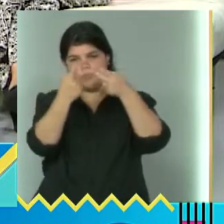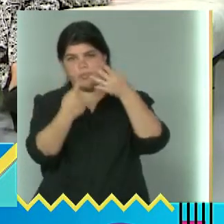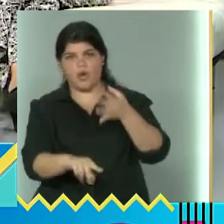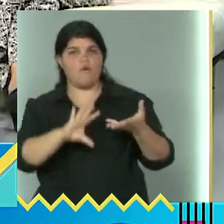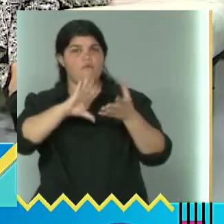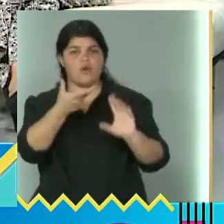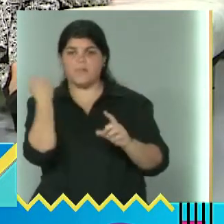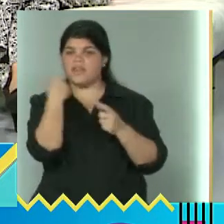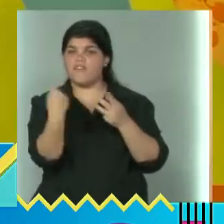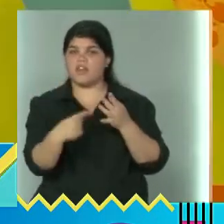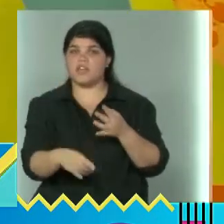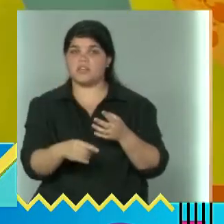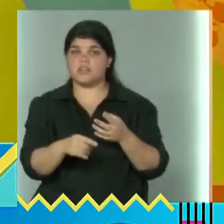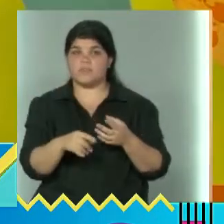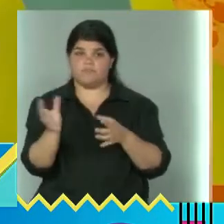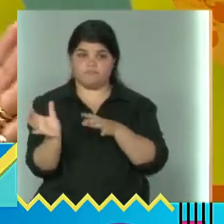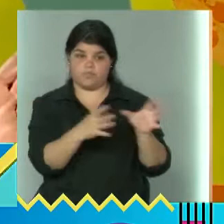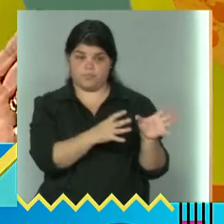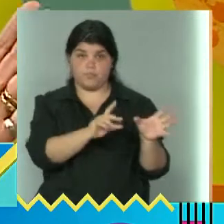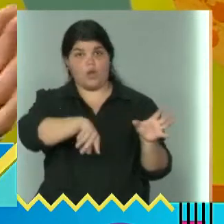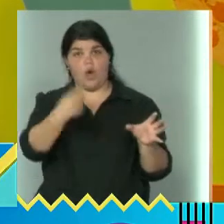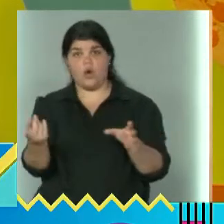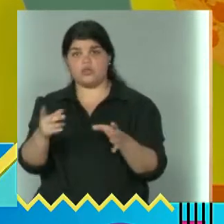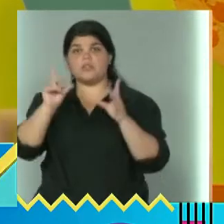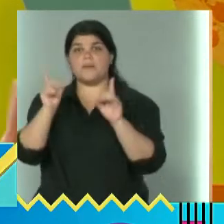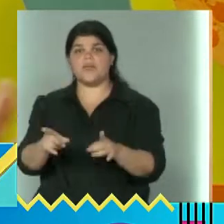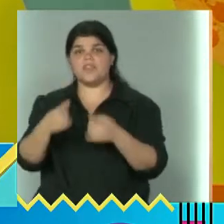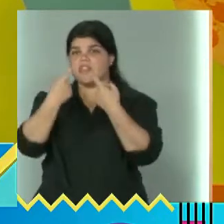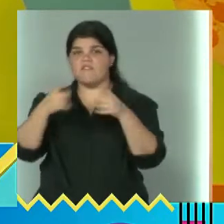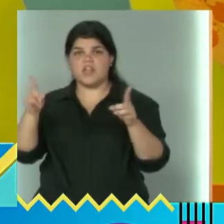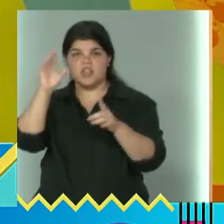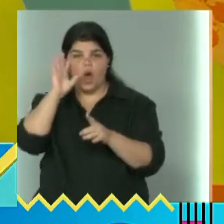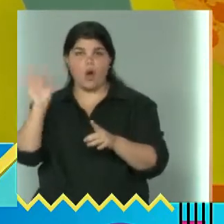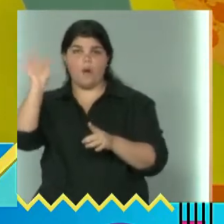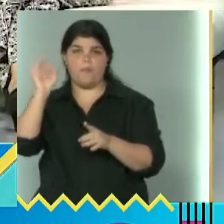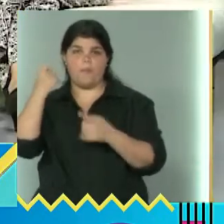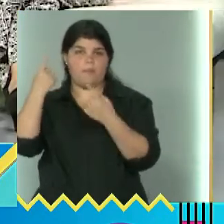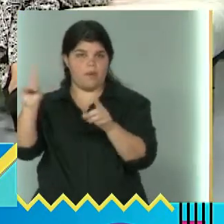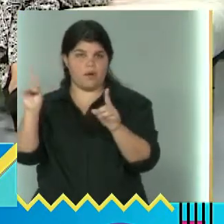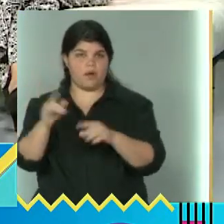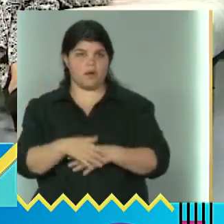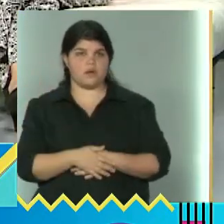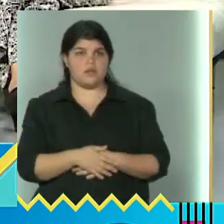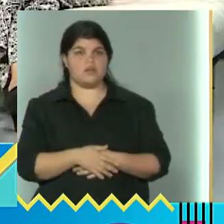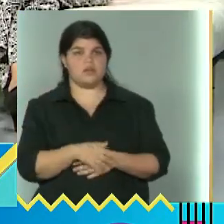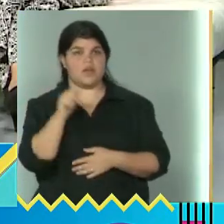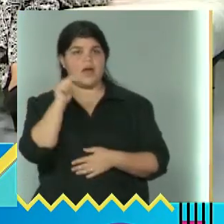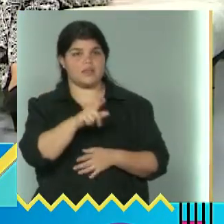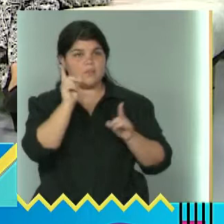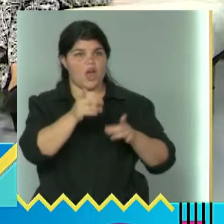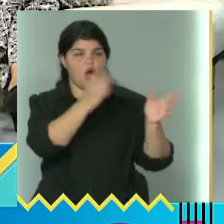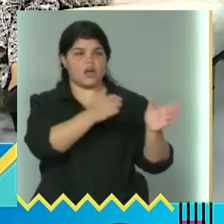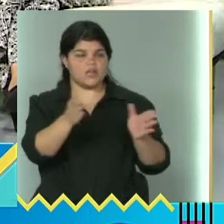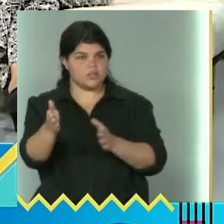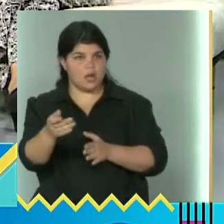aplicaciones por un lado y por otro lado distintas corrientes de coaching. No sé si soy clara. Que se con lo que abordan, quiero claro, decir. quizás ese coaching organizacional se